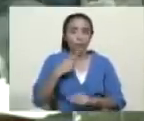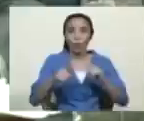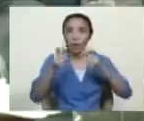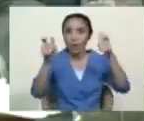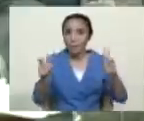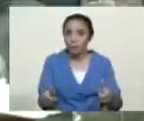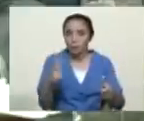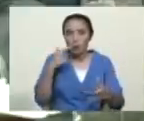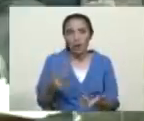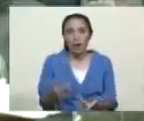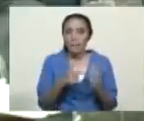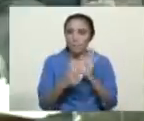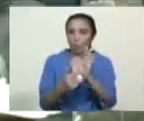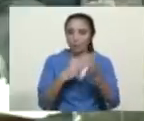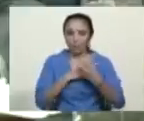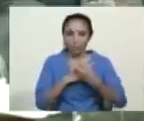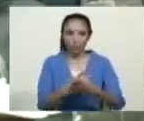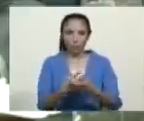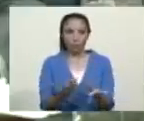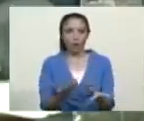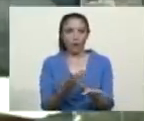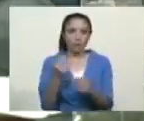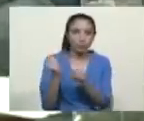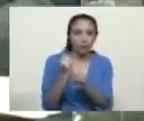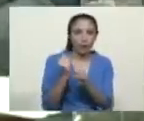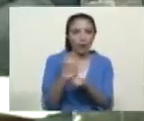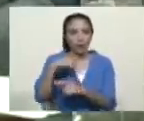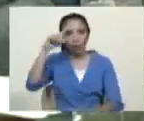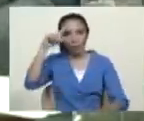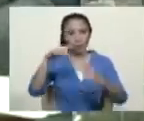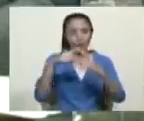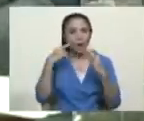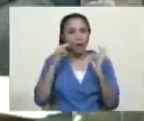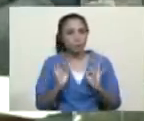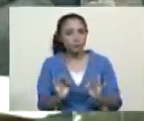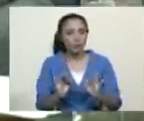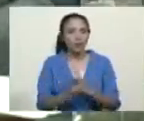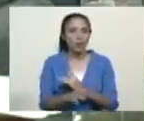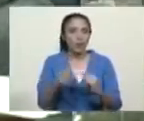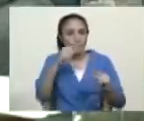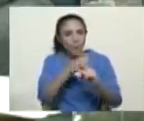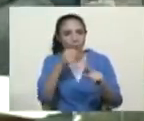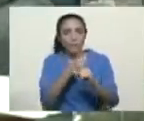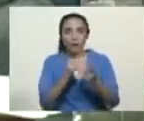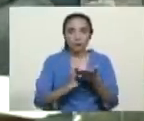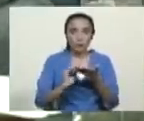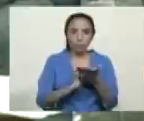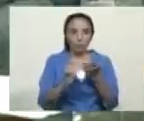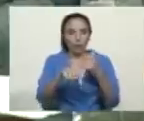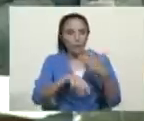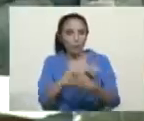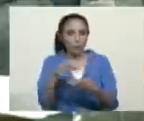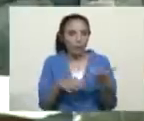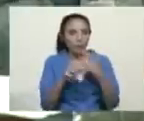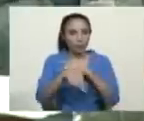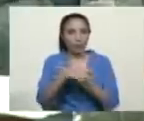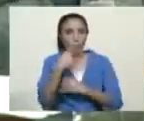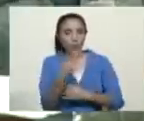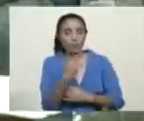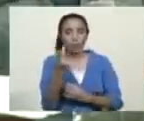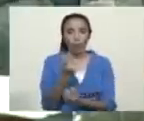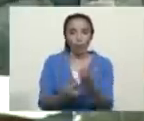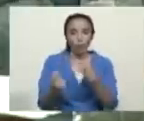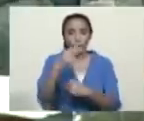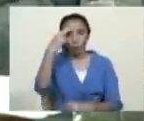actores demuestren la voluntad a trabajar de buena fe en sus esfuerzos para resolver los problemas políticos y socioeconómicos de